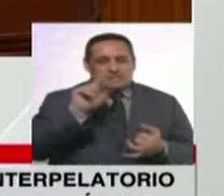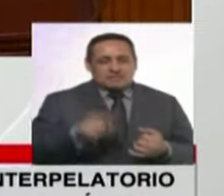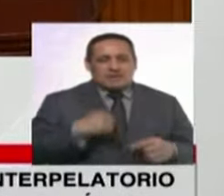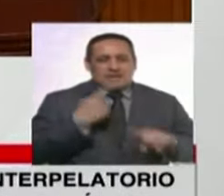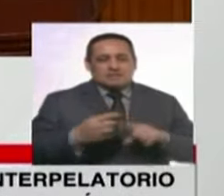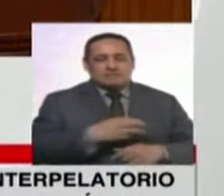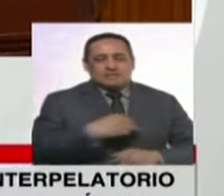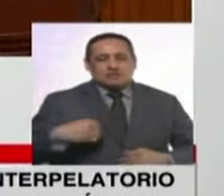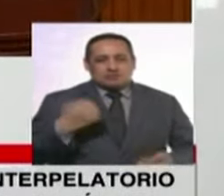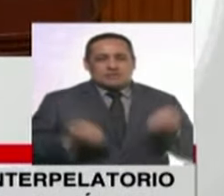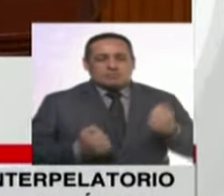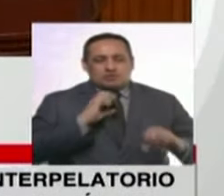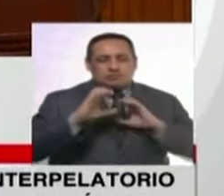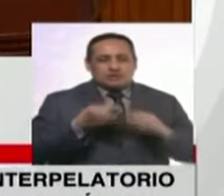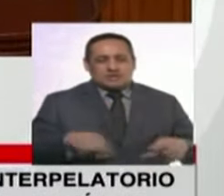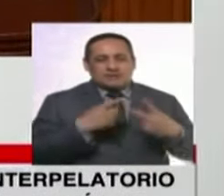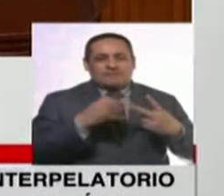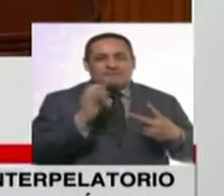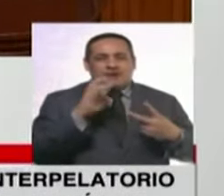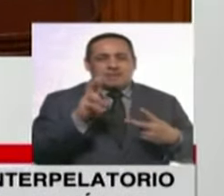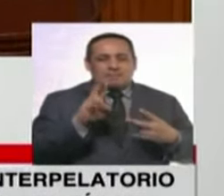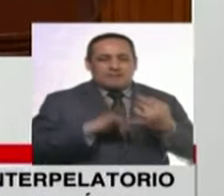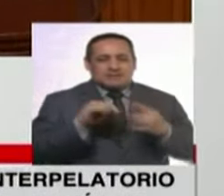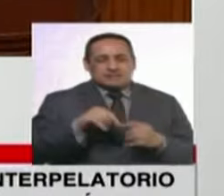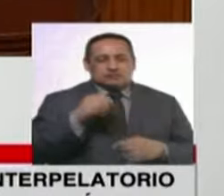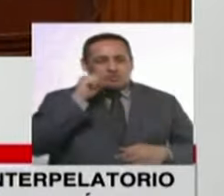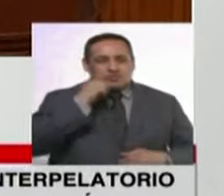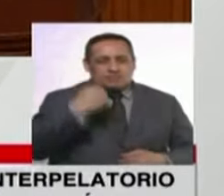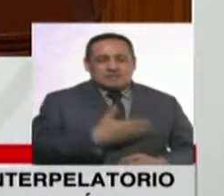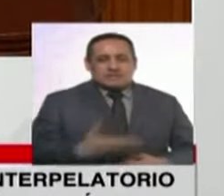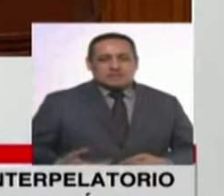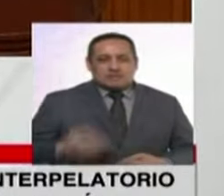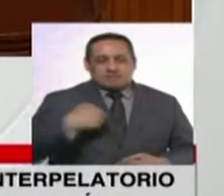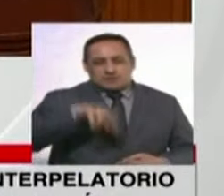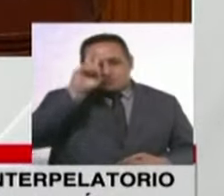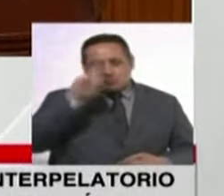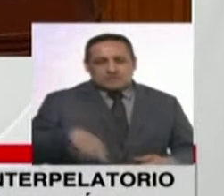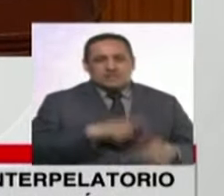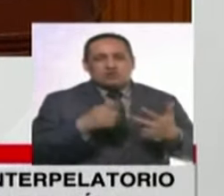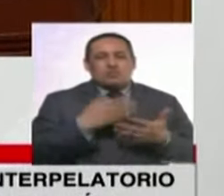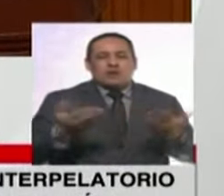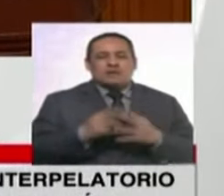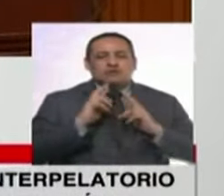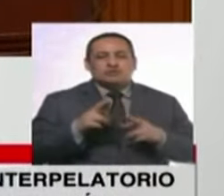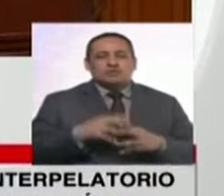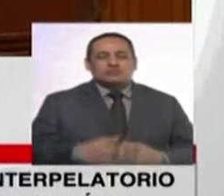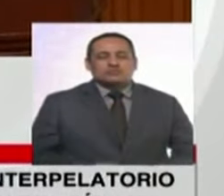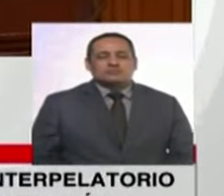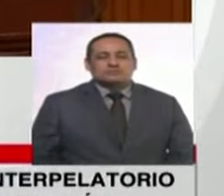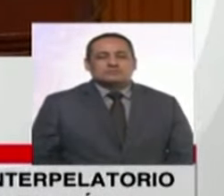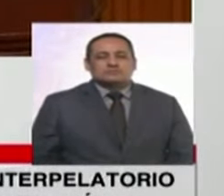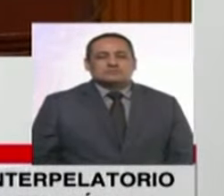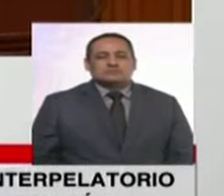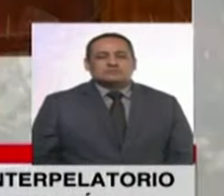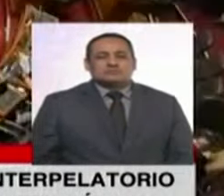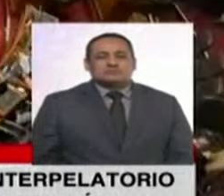ministro de transportes y Comunicaciones y Fray Vázquez Castillo sobrino del presidente de la república y cuáles son los resultados